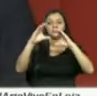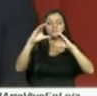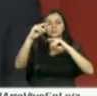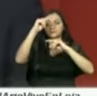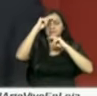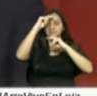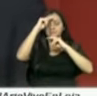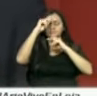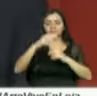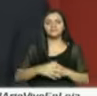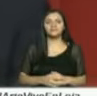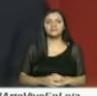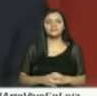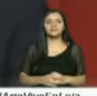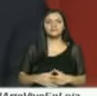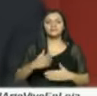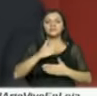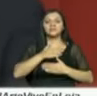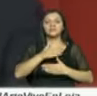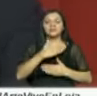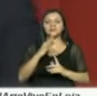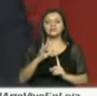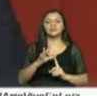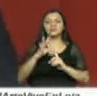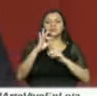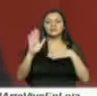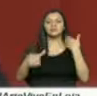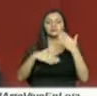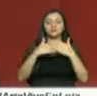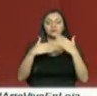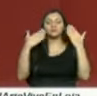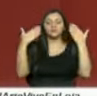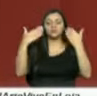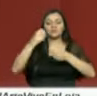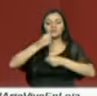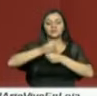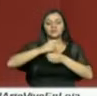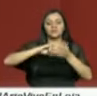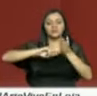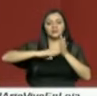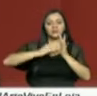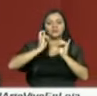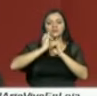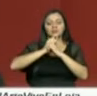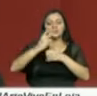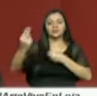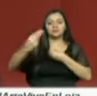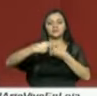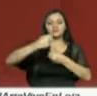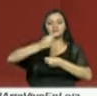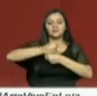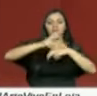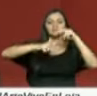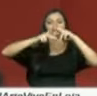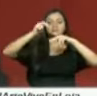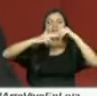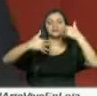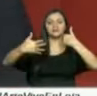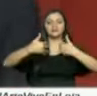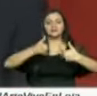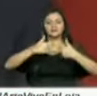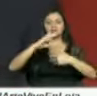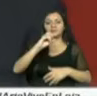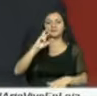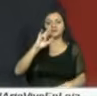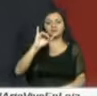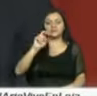social. Un saludo fraterno a los obreros, trabajadores y arquitectos que participaron en la construcción del Teatro Benjamín